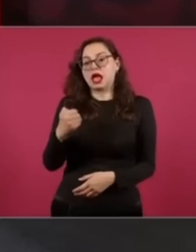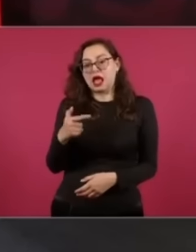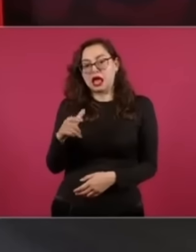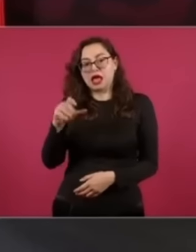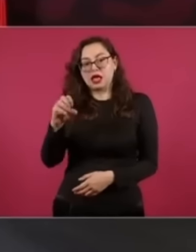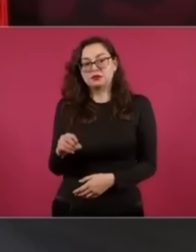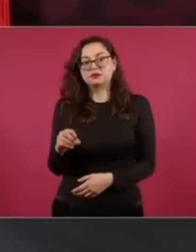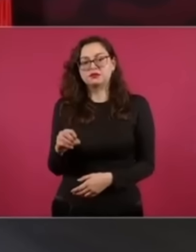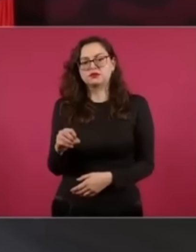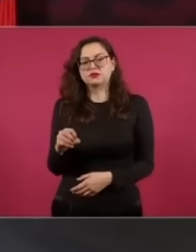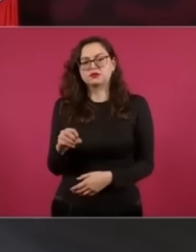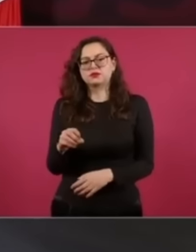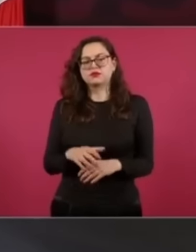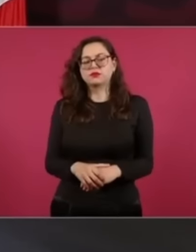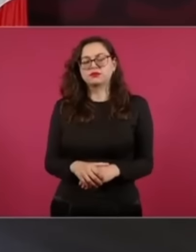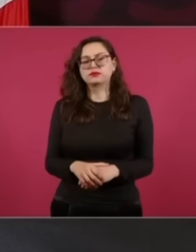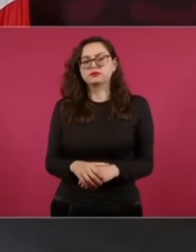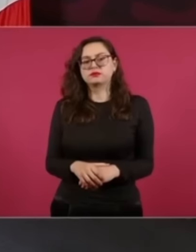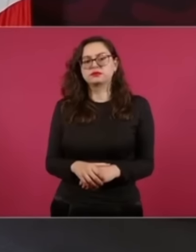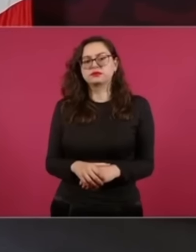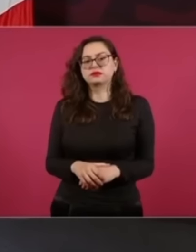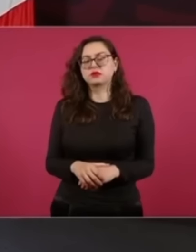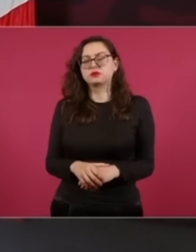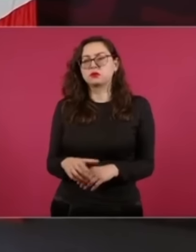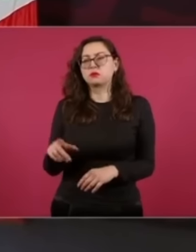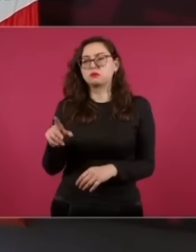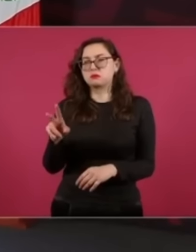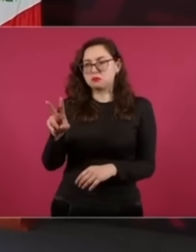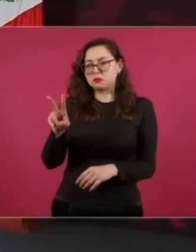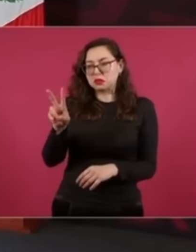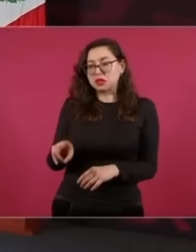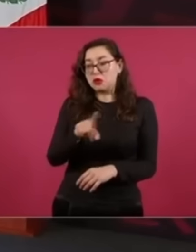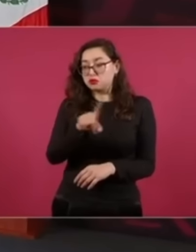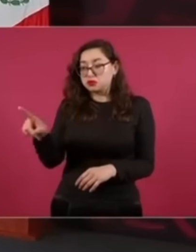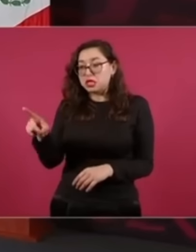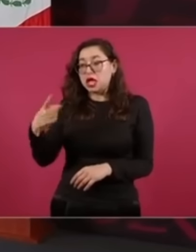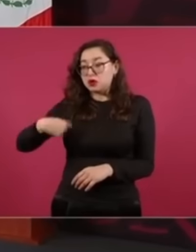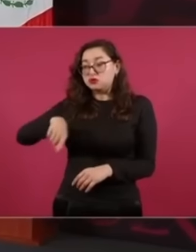respetados y escuchados los empresarios. Ah,